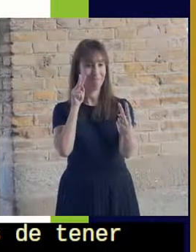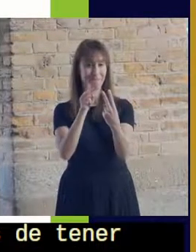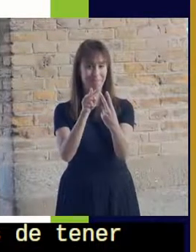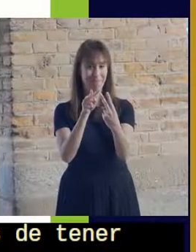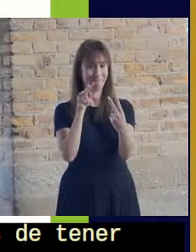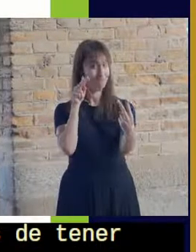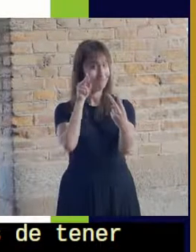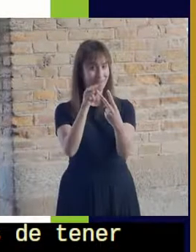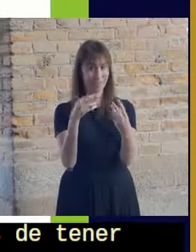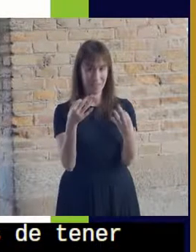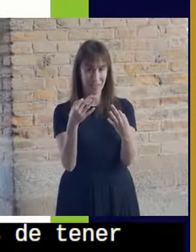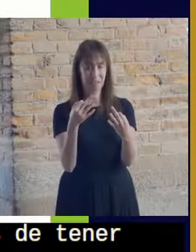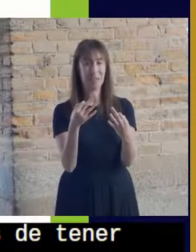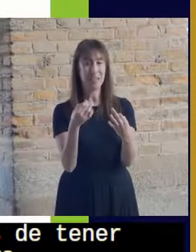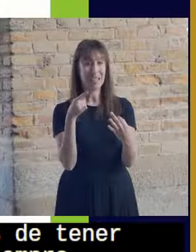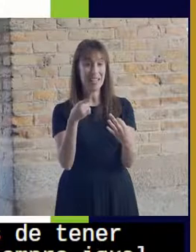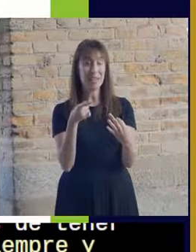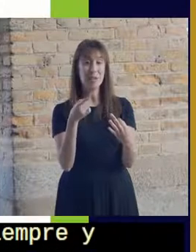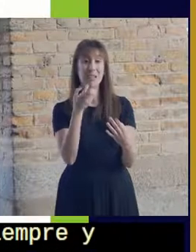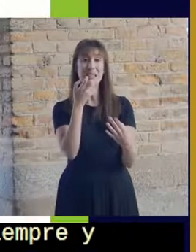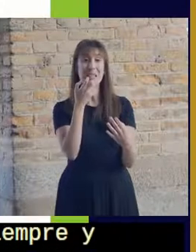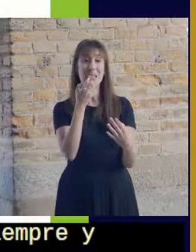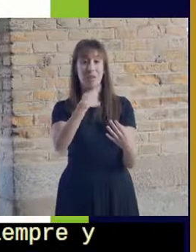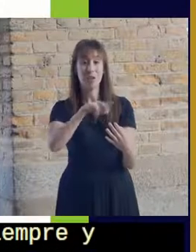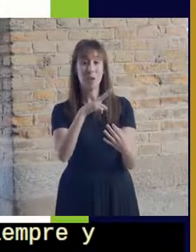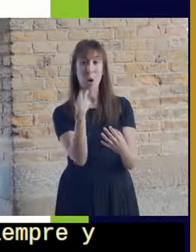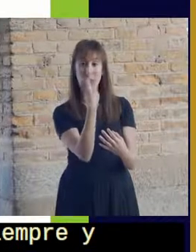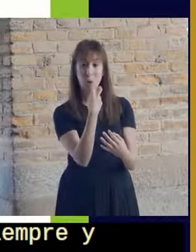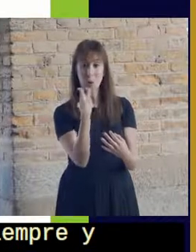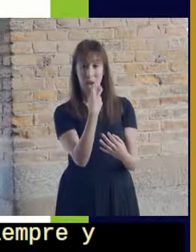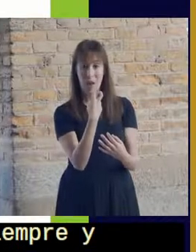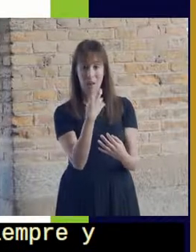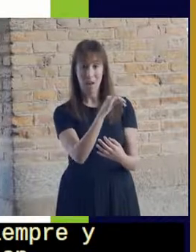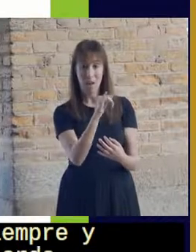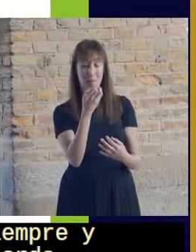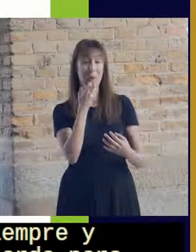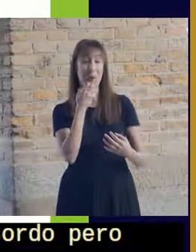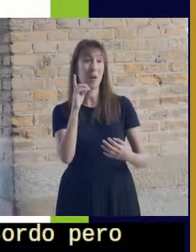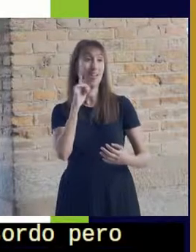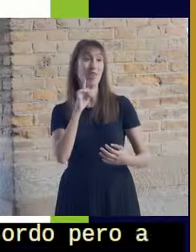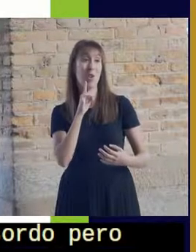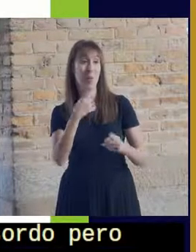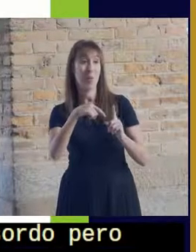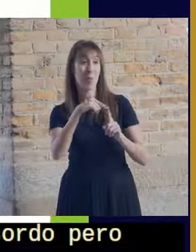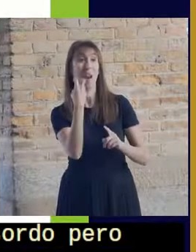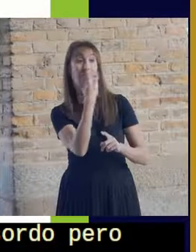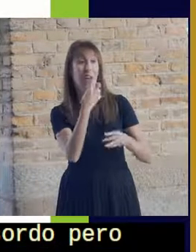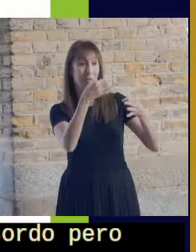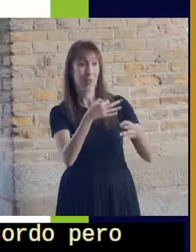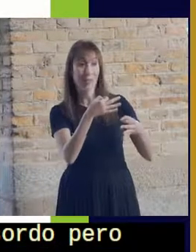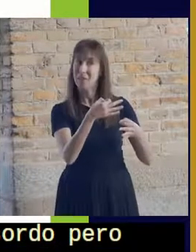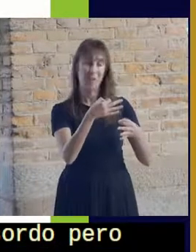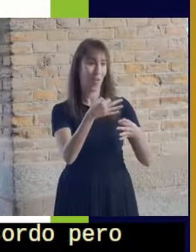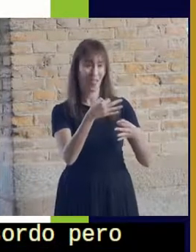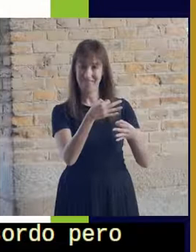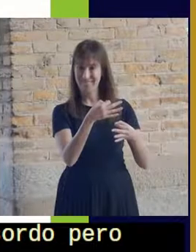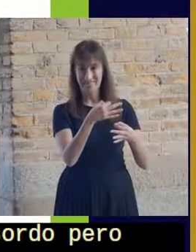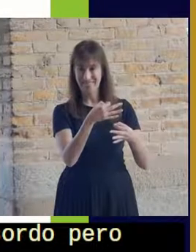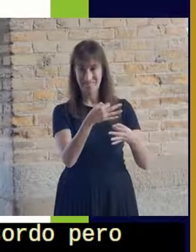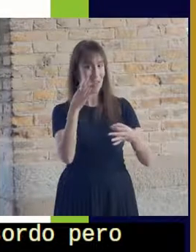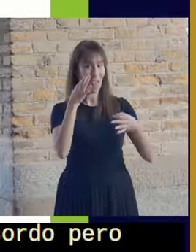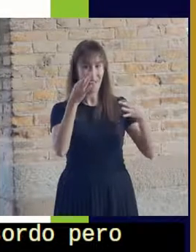vale esto siempre y cuando tengamos lectura labial porque Ay es que es sordo pero a mí me los labios No eso es un mito